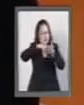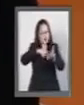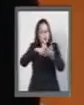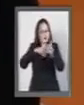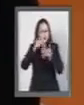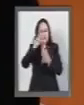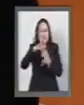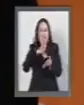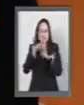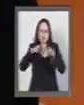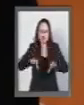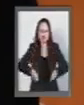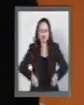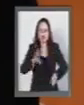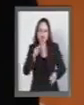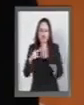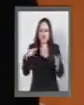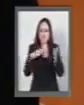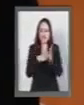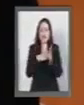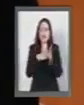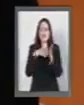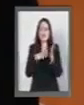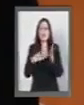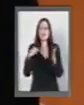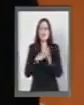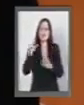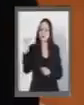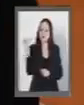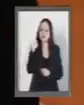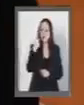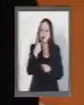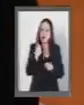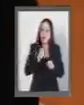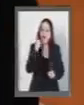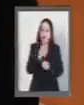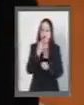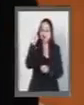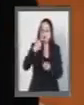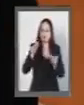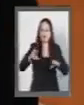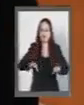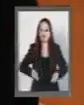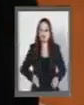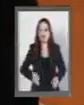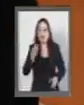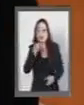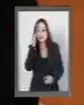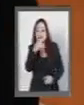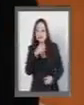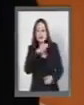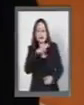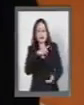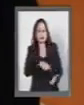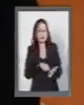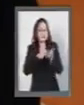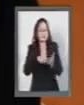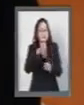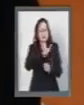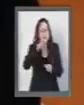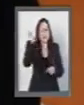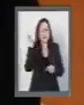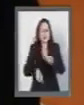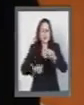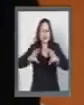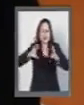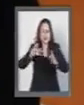ascienden a los 80 mil millones de dólares por año, cantidad con que la ONU podría combatirse el hambre